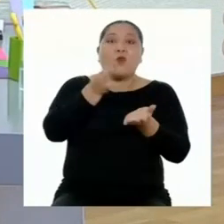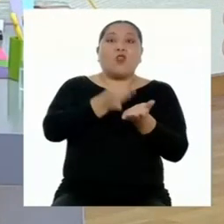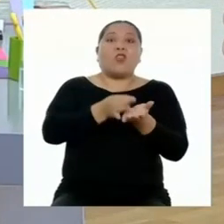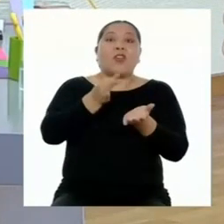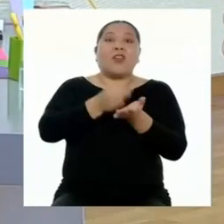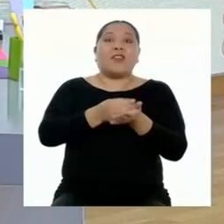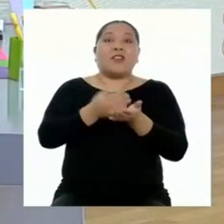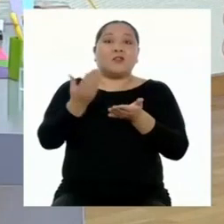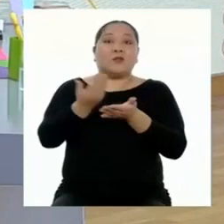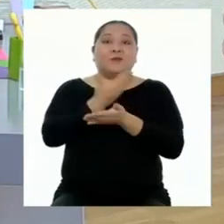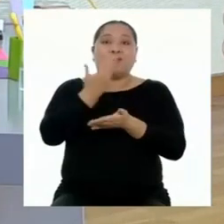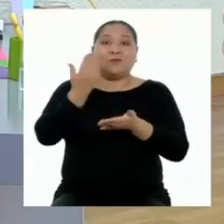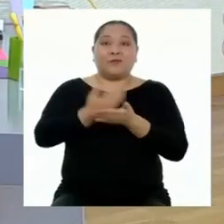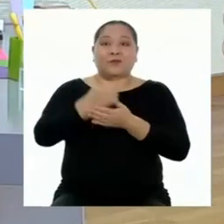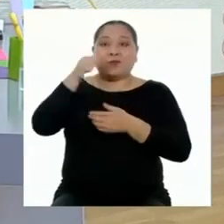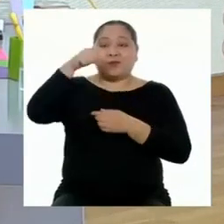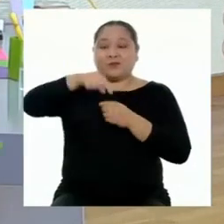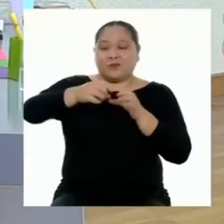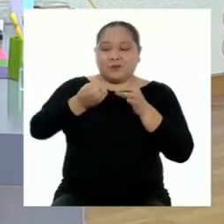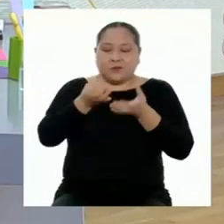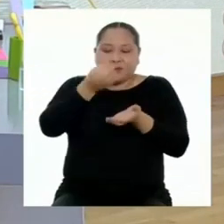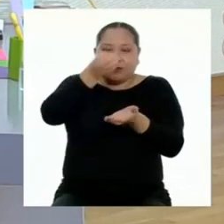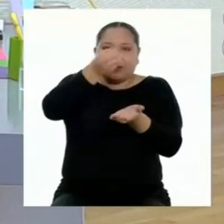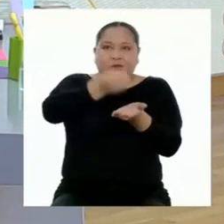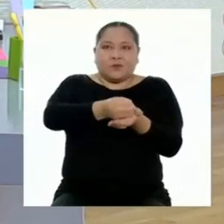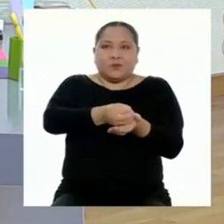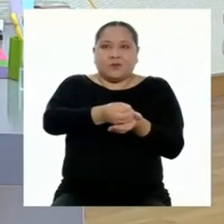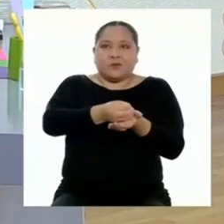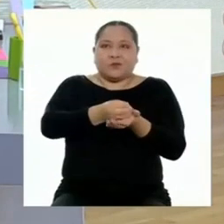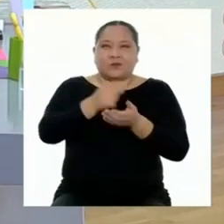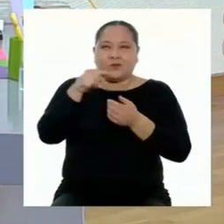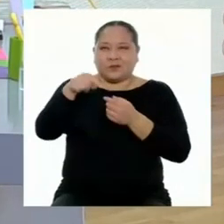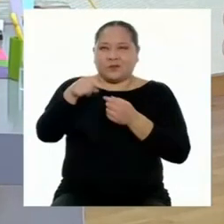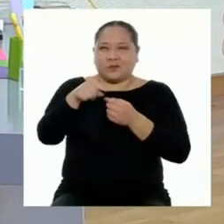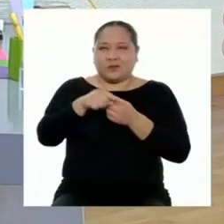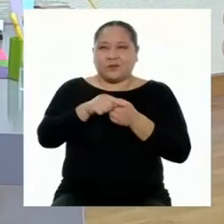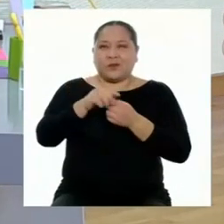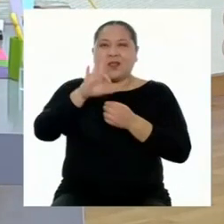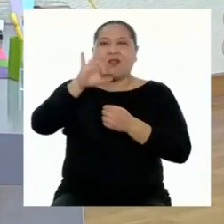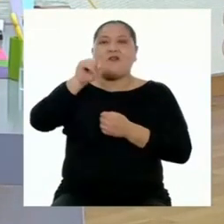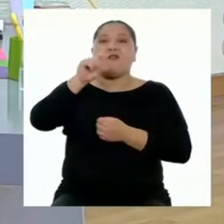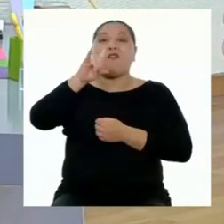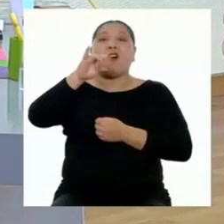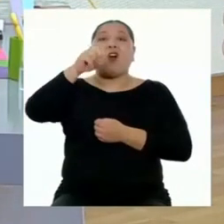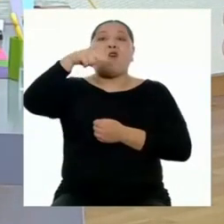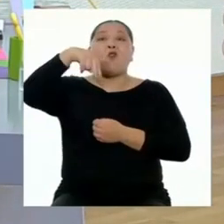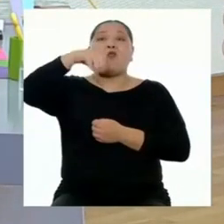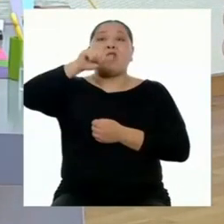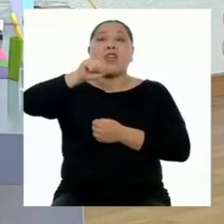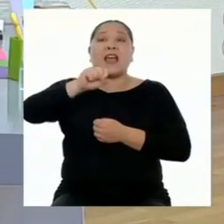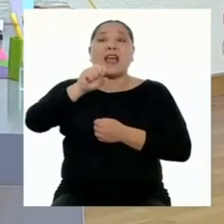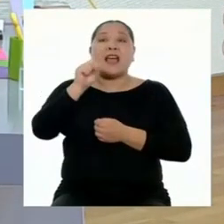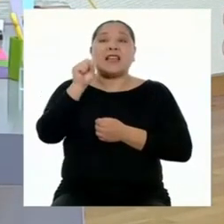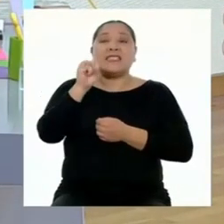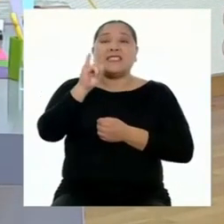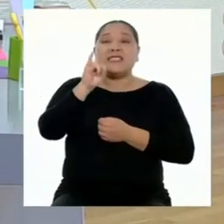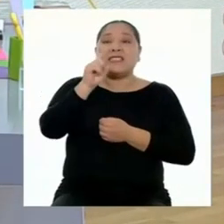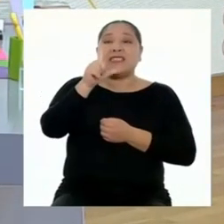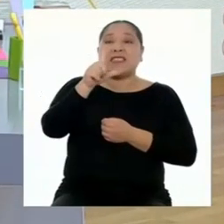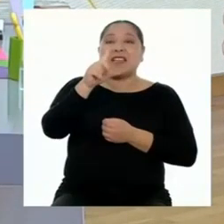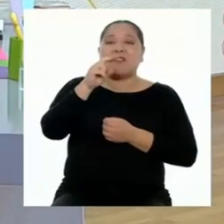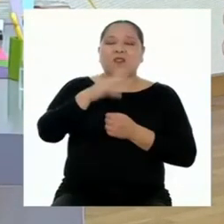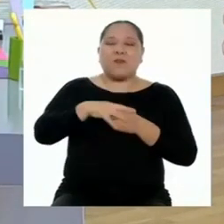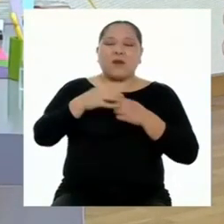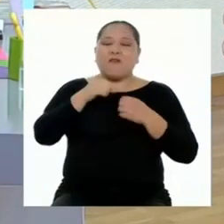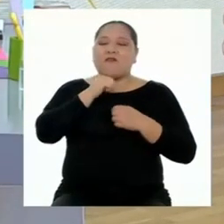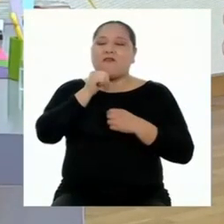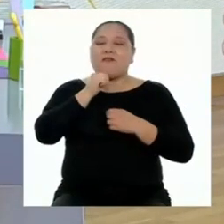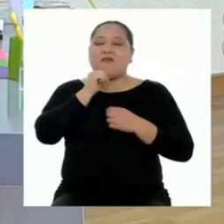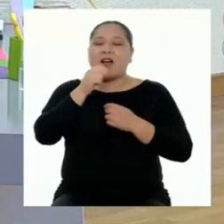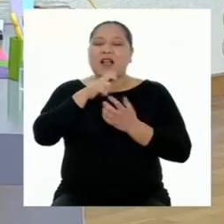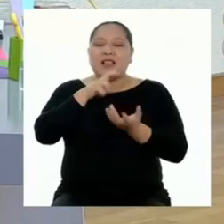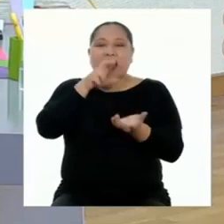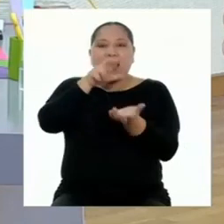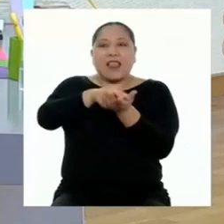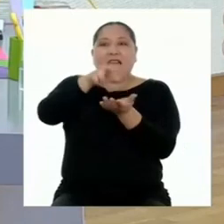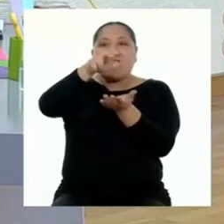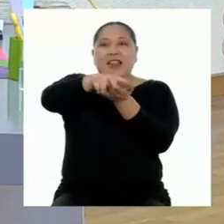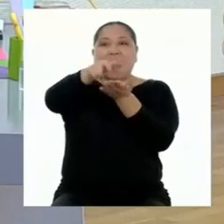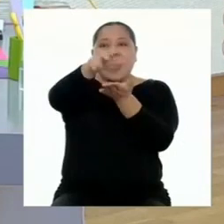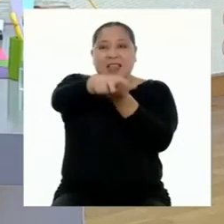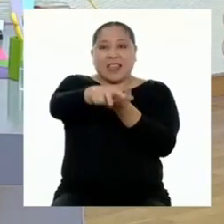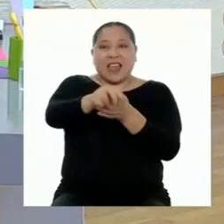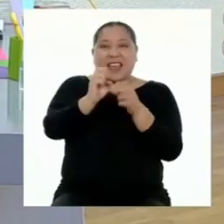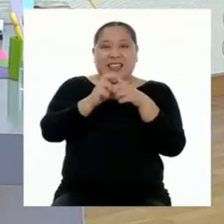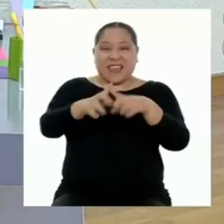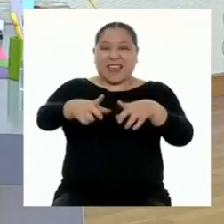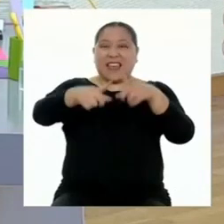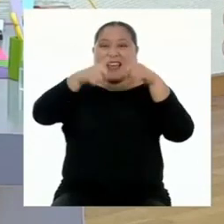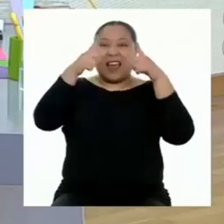este año sacó la serie numismática Fauna Silvestre Amenazada del Perú. Y me falta solo la rana gigante del Titicaca